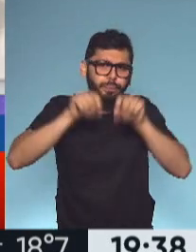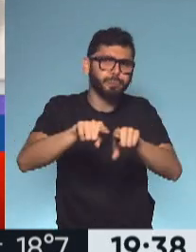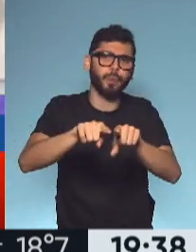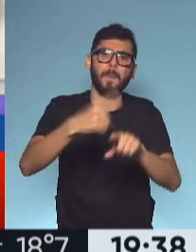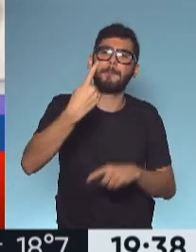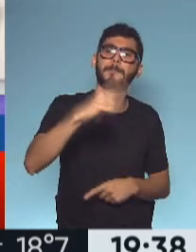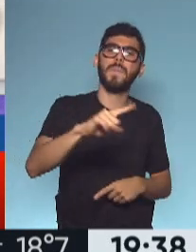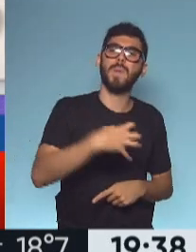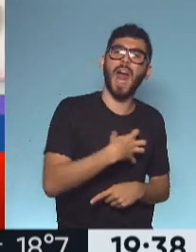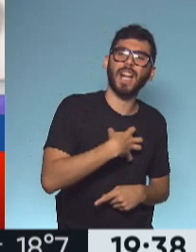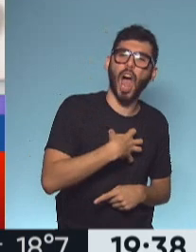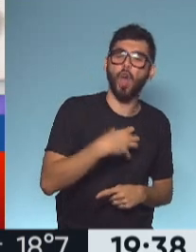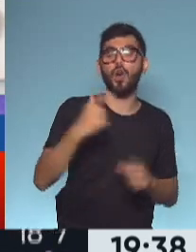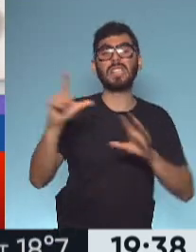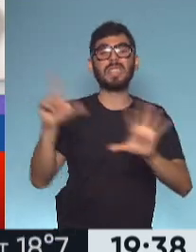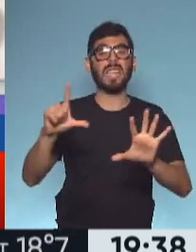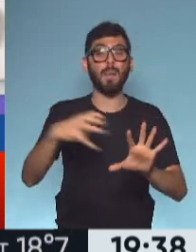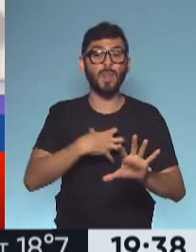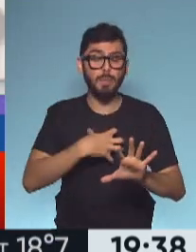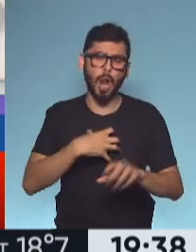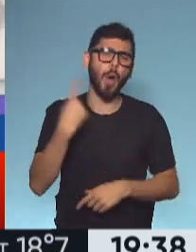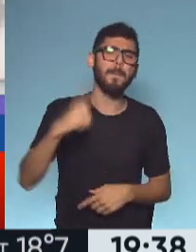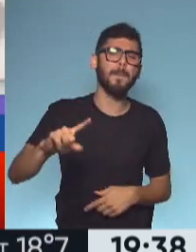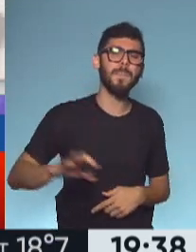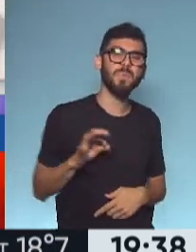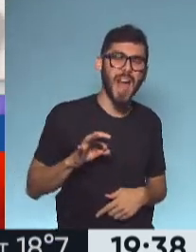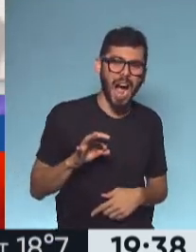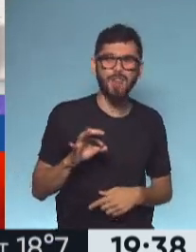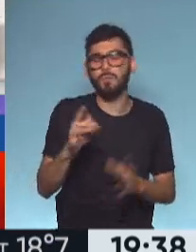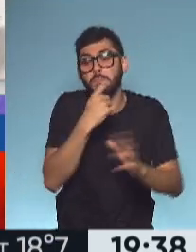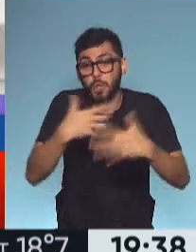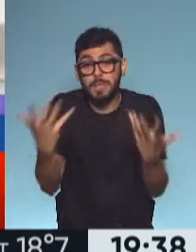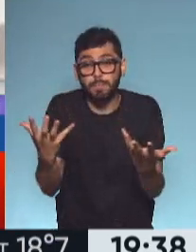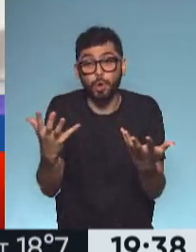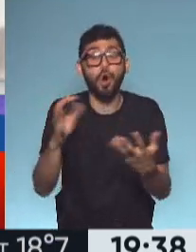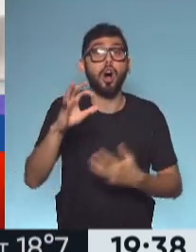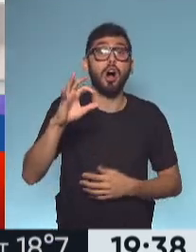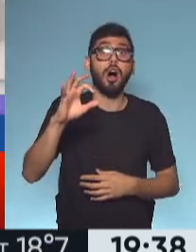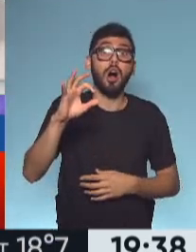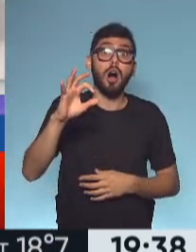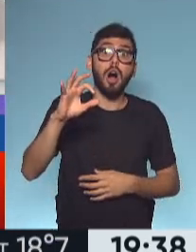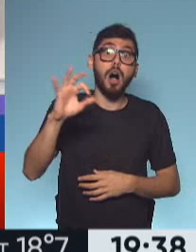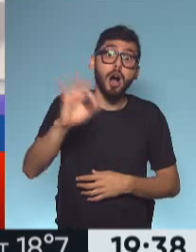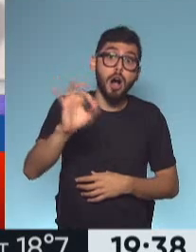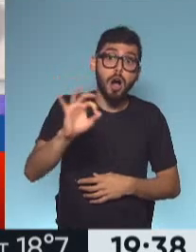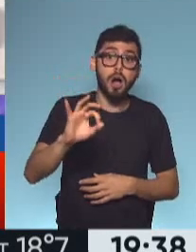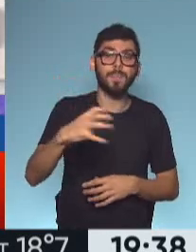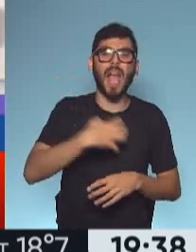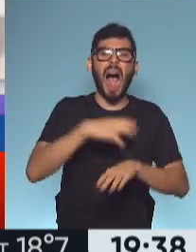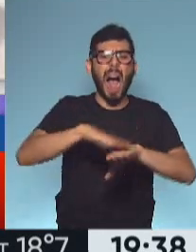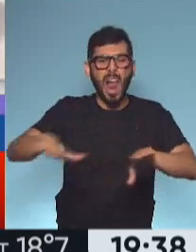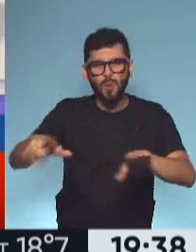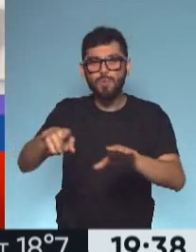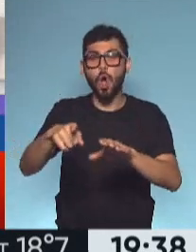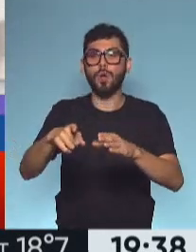séptimo grado, primer año, quinto año, para mencionar algún ejemplo, o a los estudiantes que han tenido trayectorias